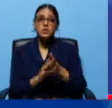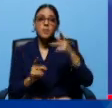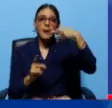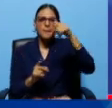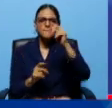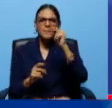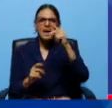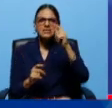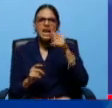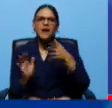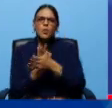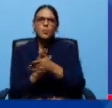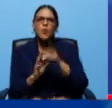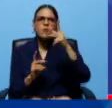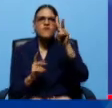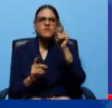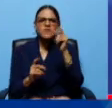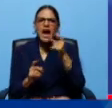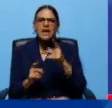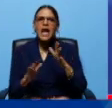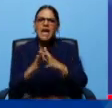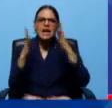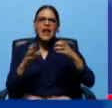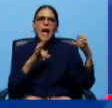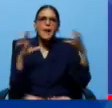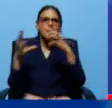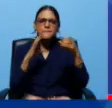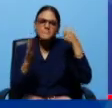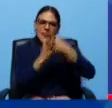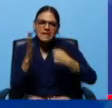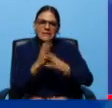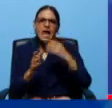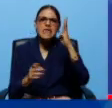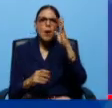Vargas, participa en la Gran Batalla de Boyacá. Luego,